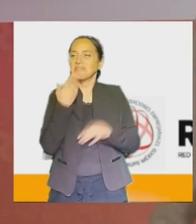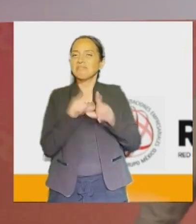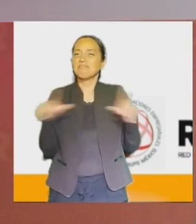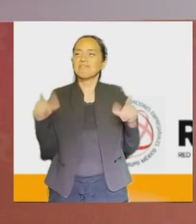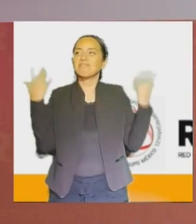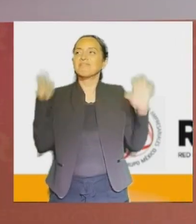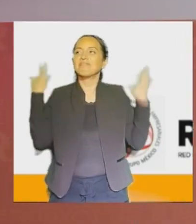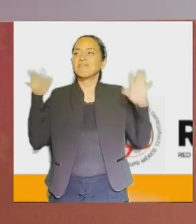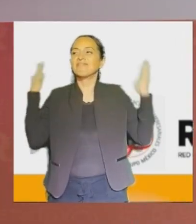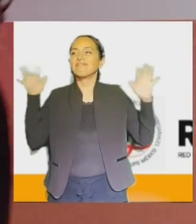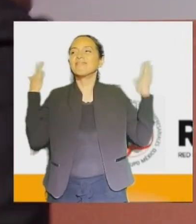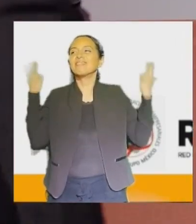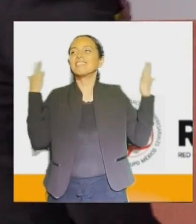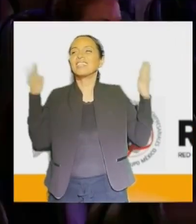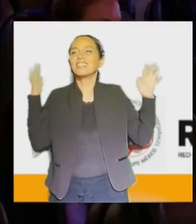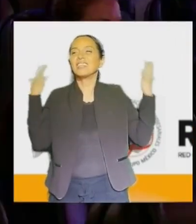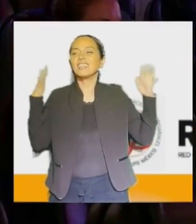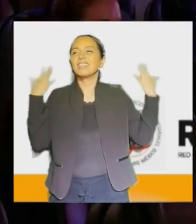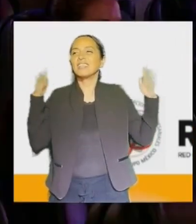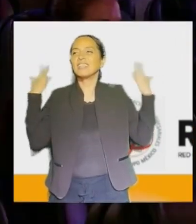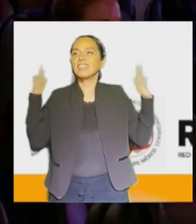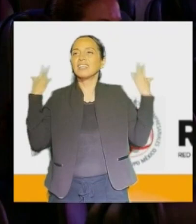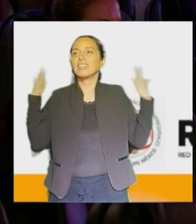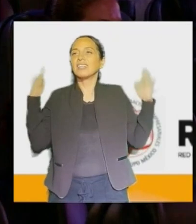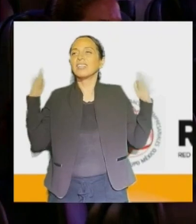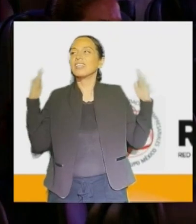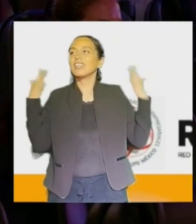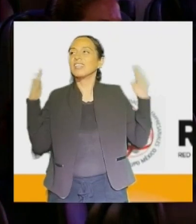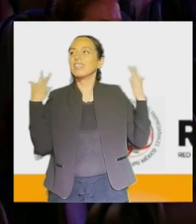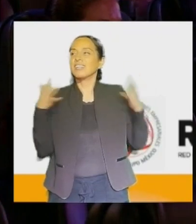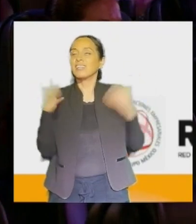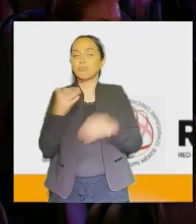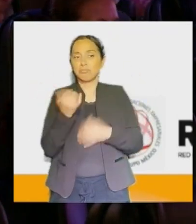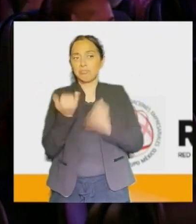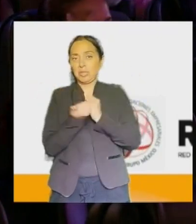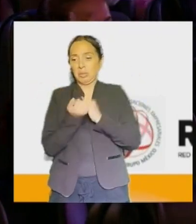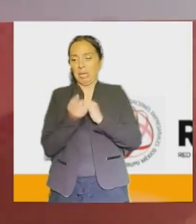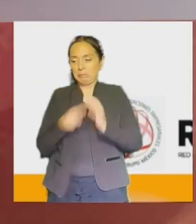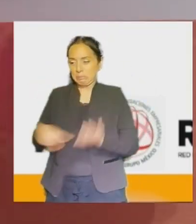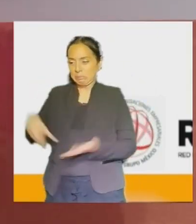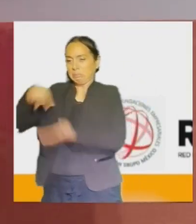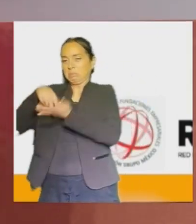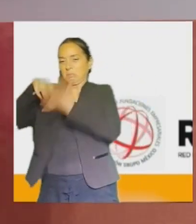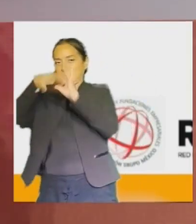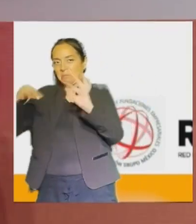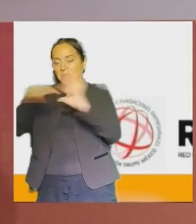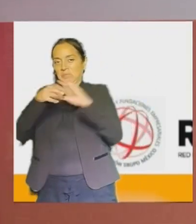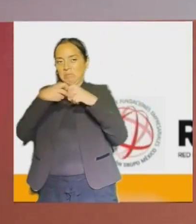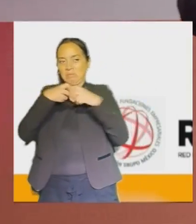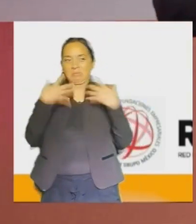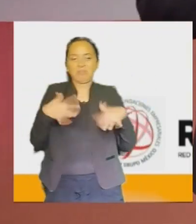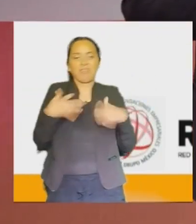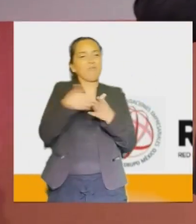¡Bravo! Un aplauso fuerte, porque igual pararse aquí enfrente es todo un reto y requiere mucha